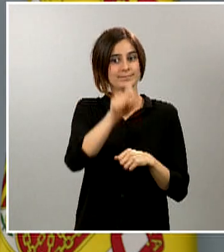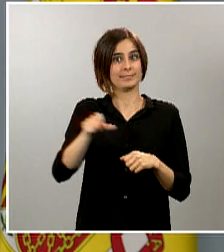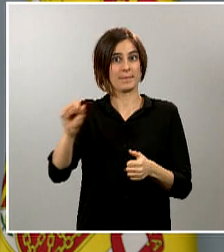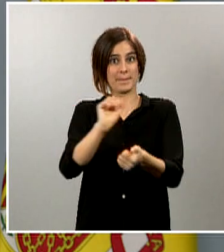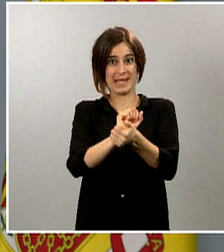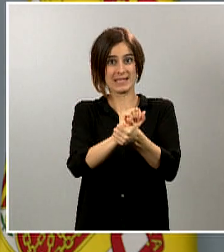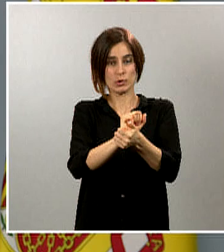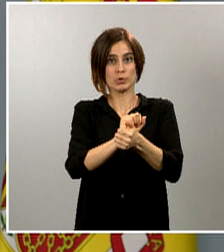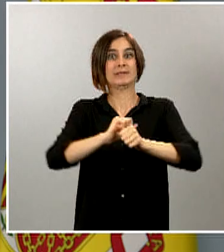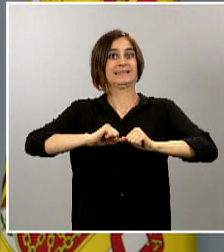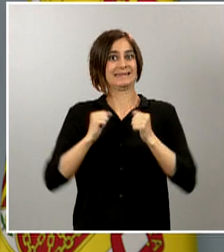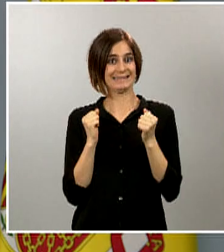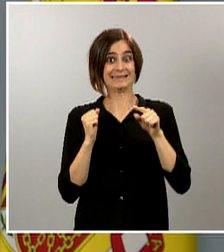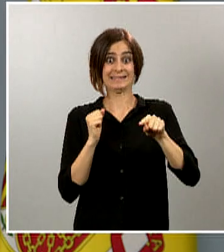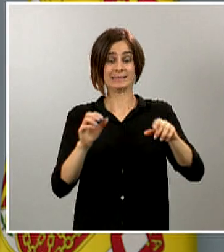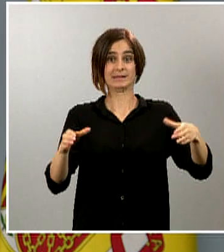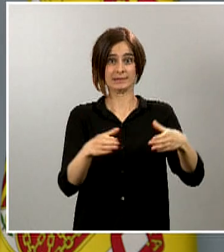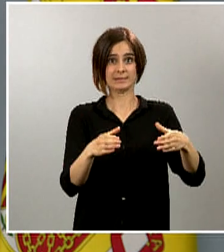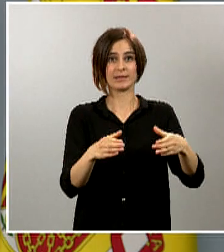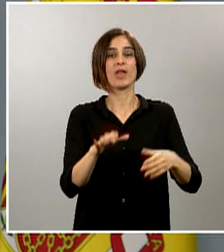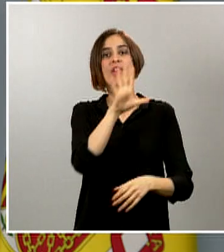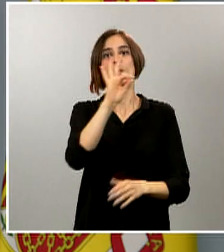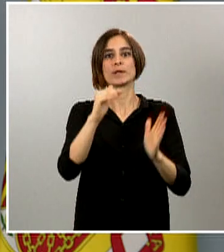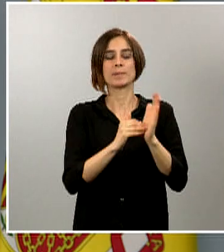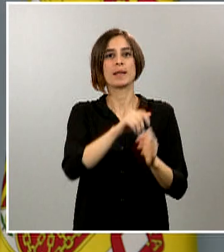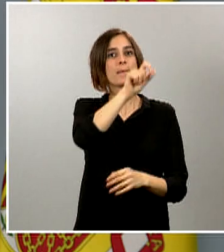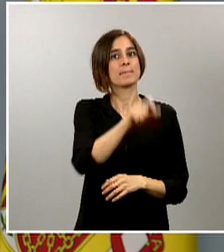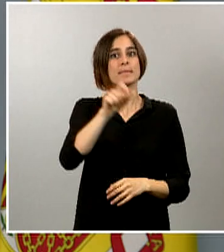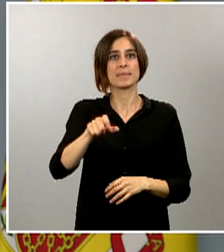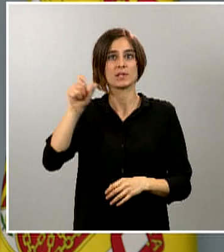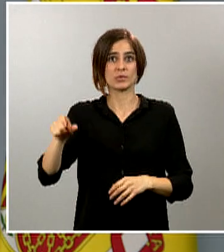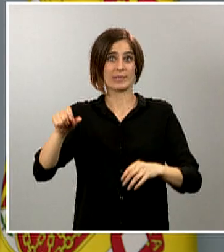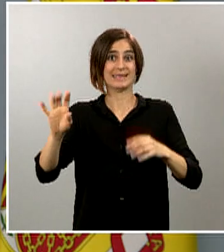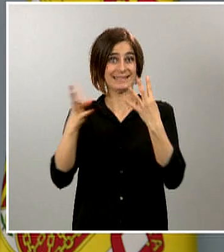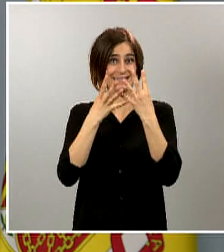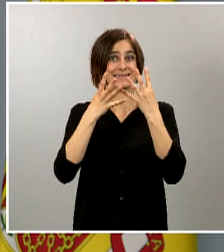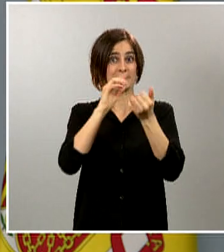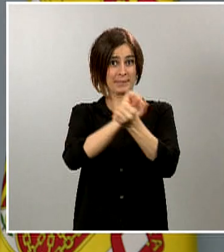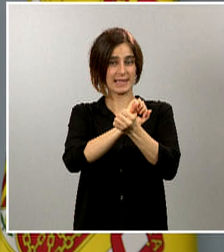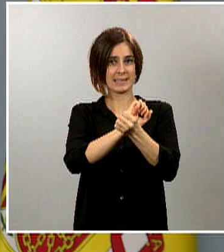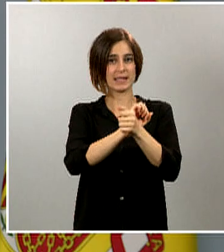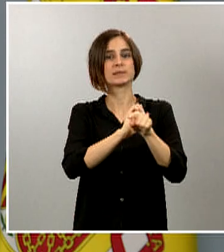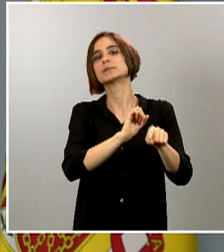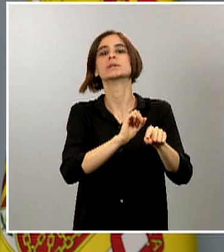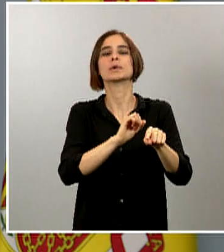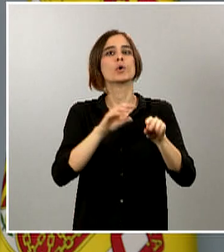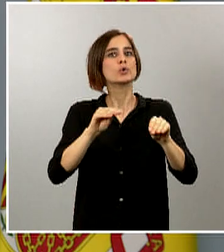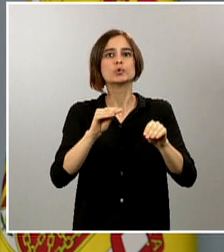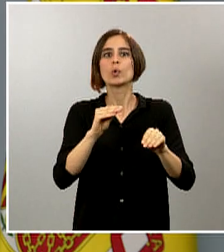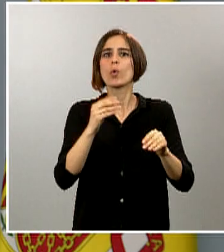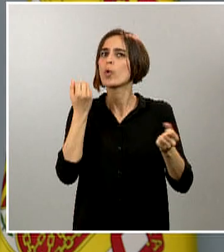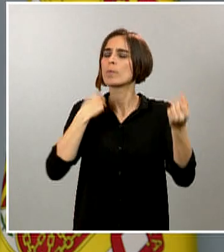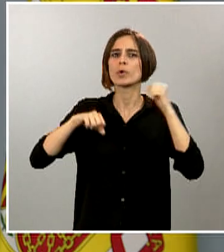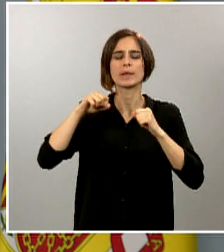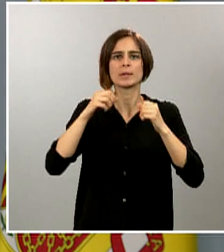manifestando, ese colectivo de más de 50.000 personas privadas de libertad, están manifestando realmente un comportamiento solidario desde